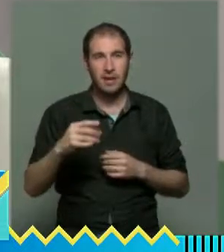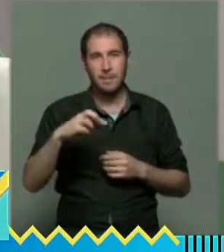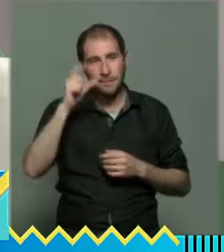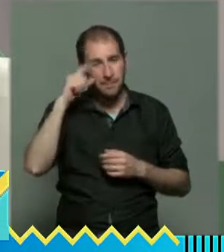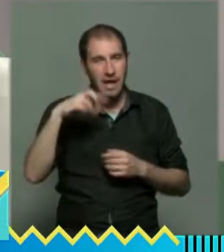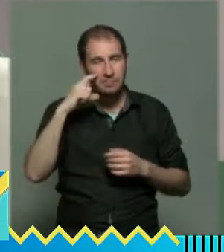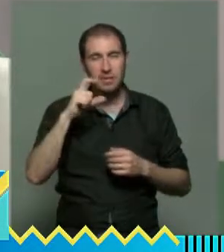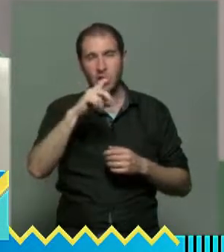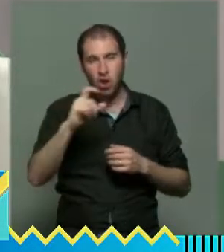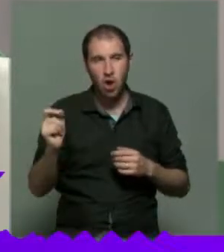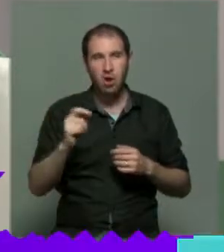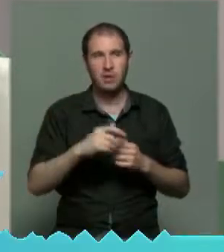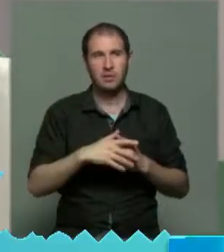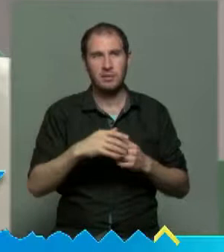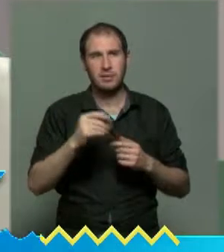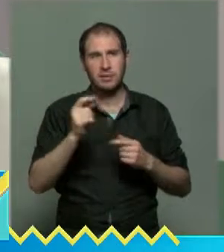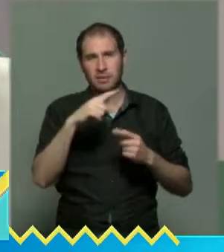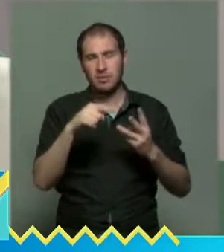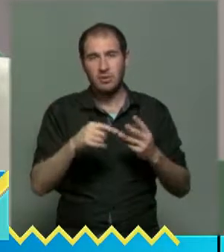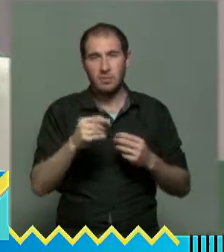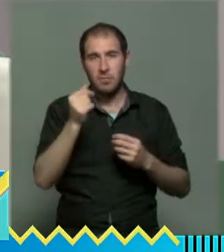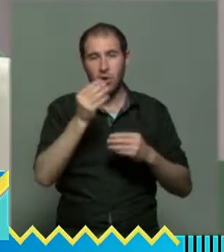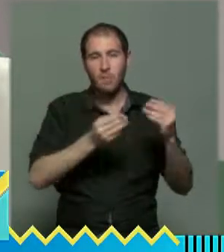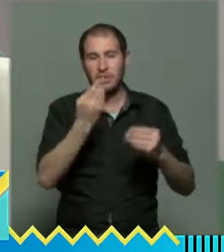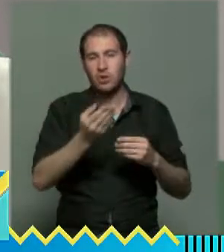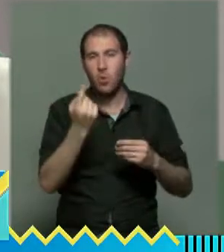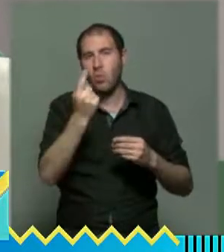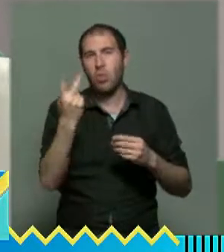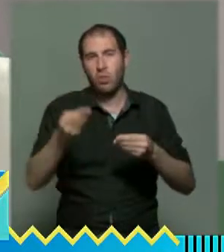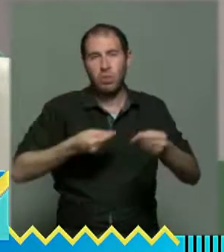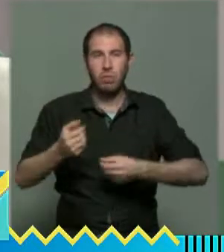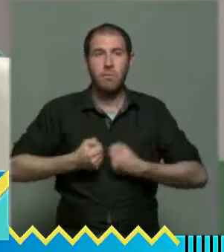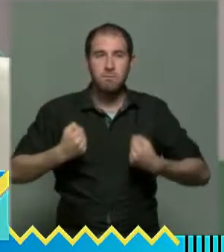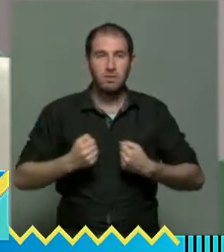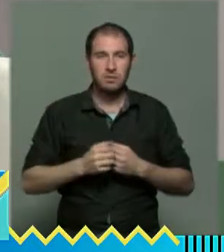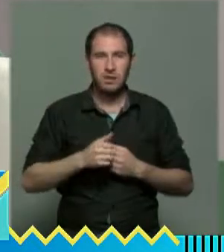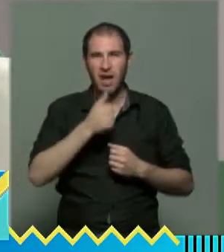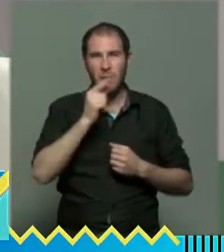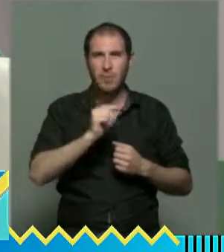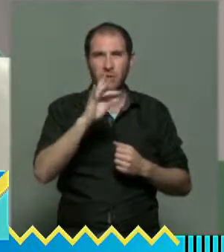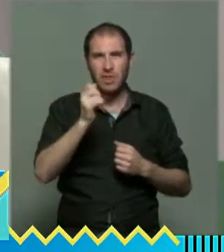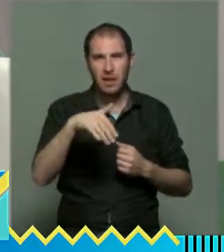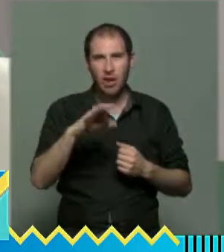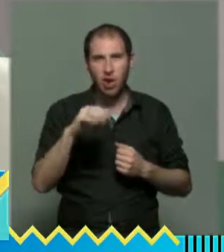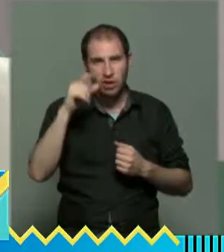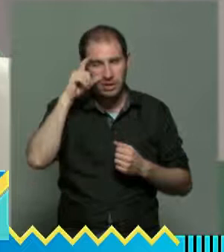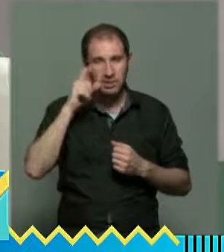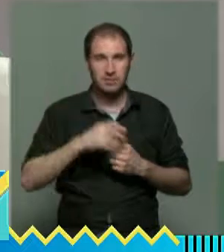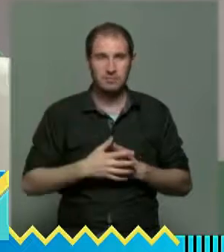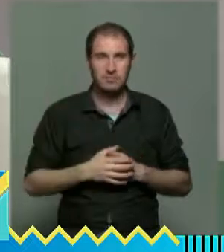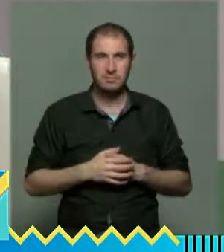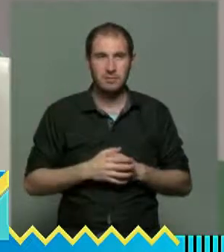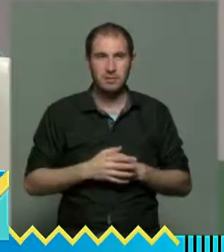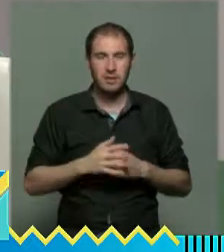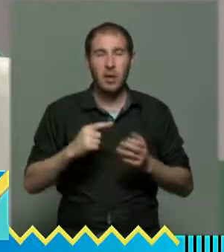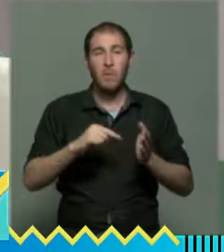Coca, en el mundo de la cerveza está InBev. Estamos hablando de 1 o 2 jugadores. En el agua tampoco hay tanto, está Danone. Con lo cual, evidentemente,